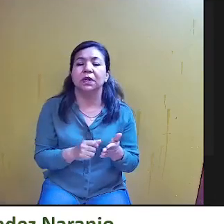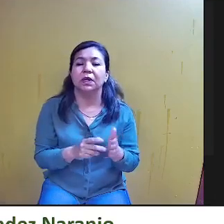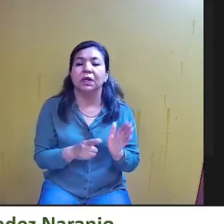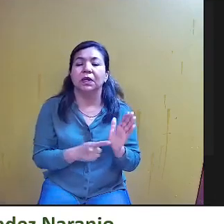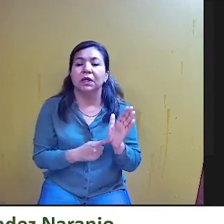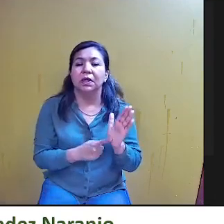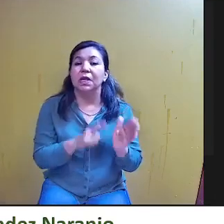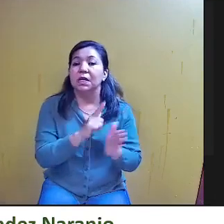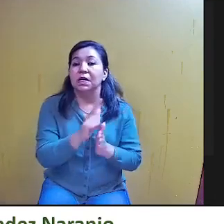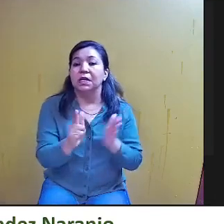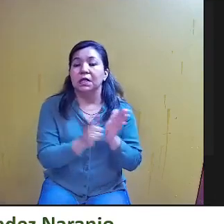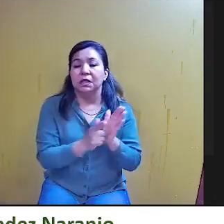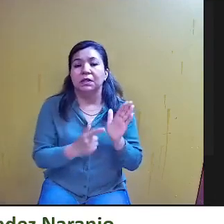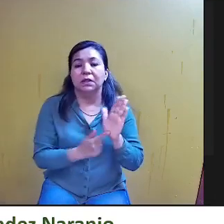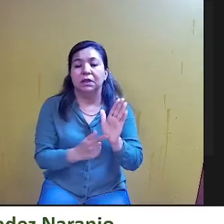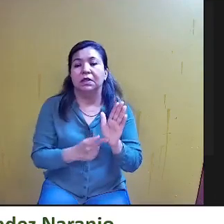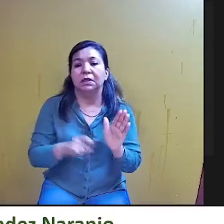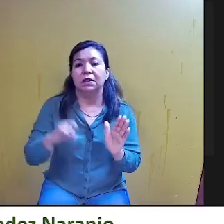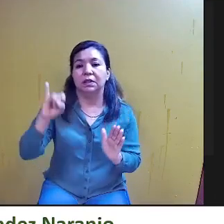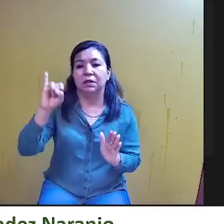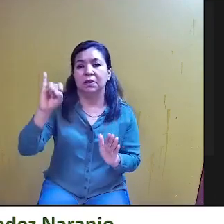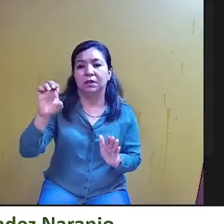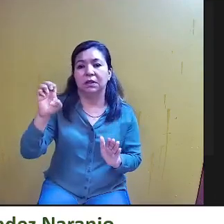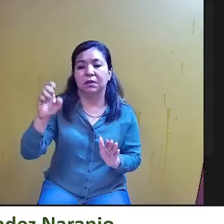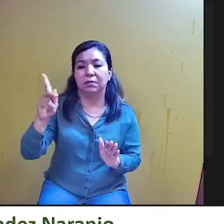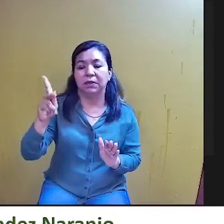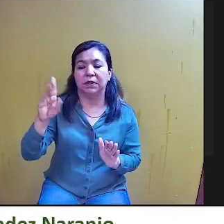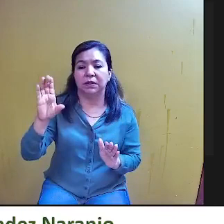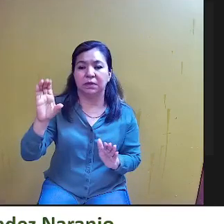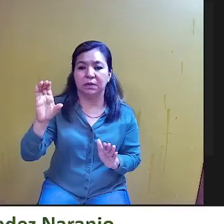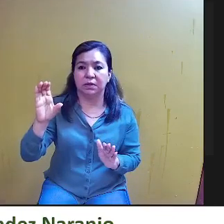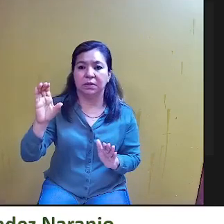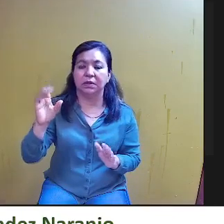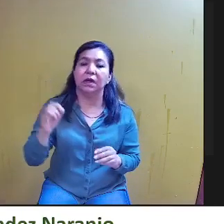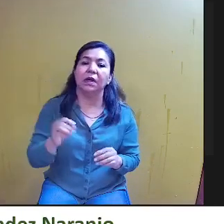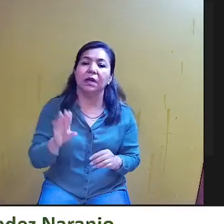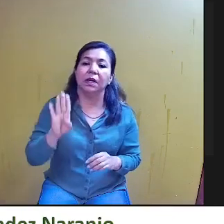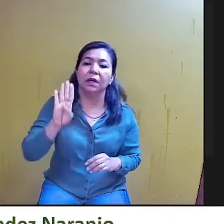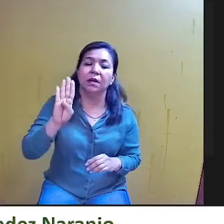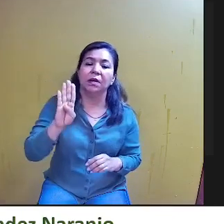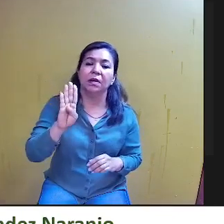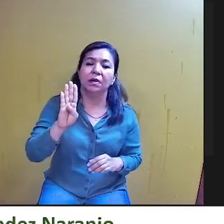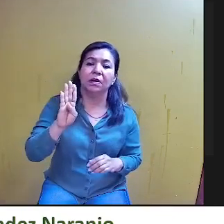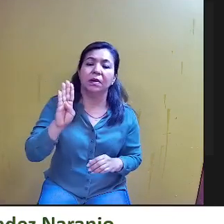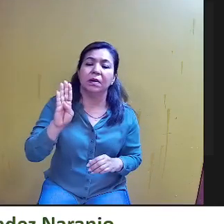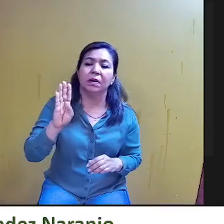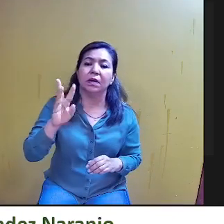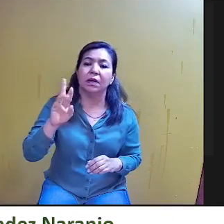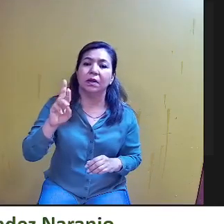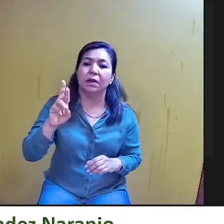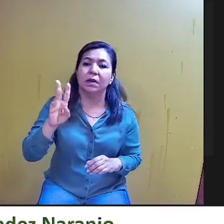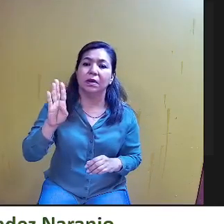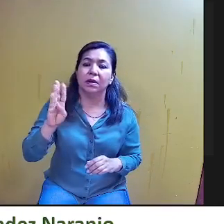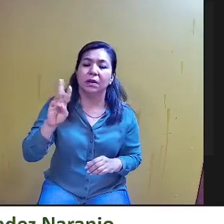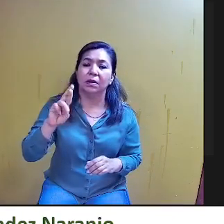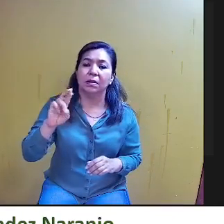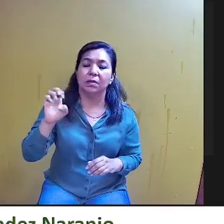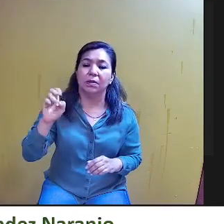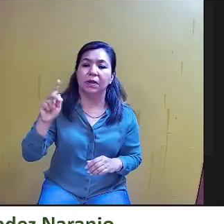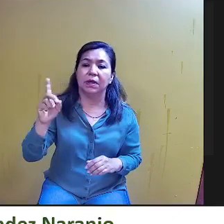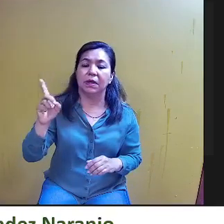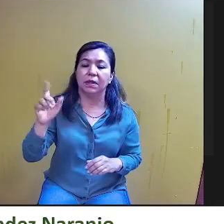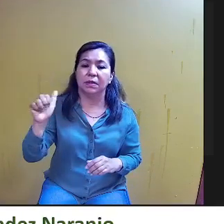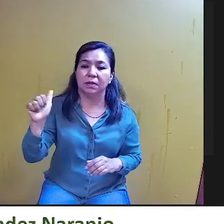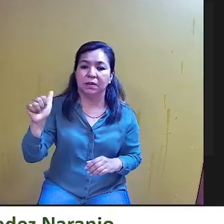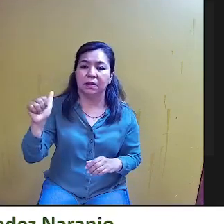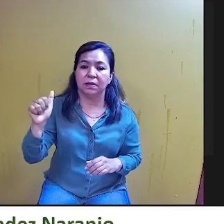legal del Tribunal Electoral del Estado de Guerrero y la ciudadana Brenda Karina González Espinosa, quien fungió como actuaria adscrita a la